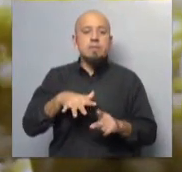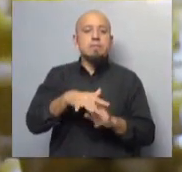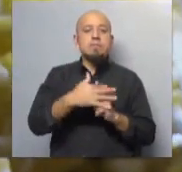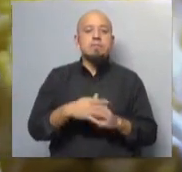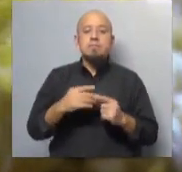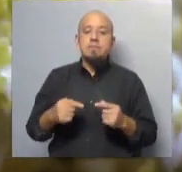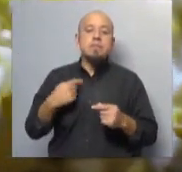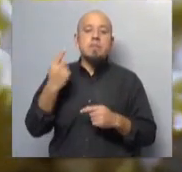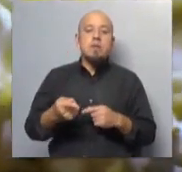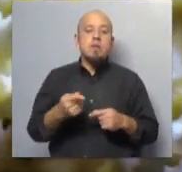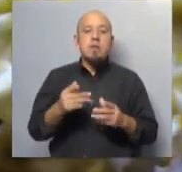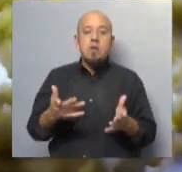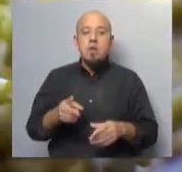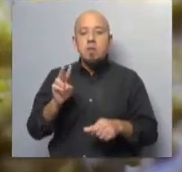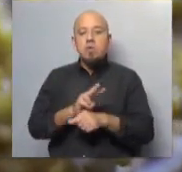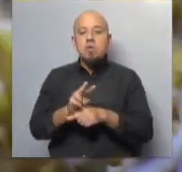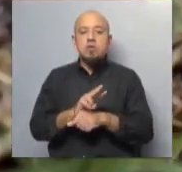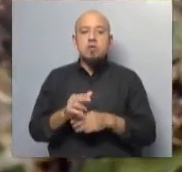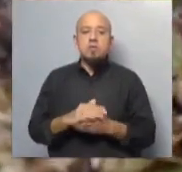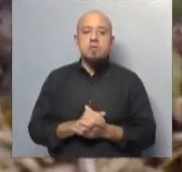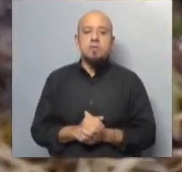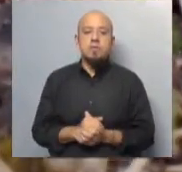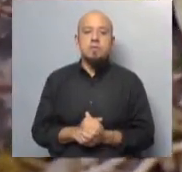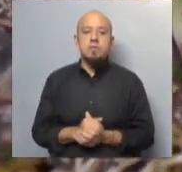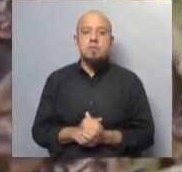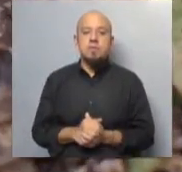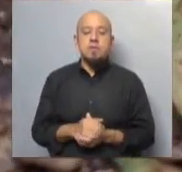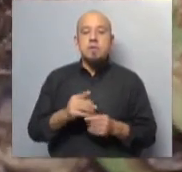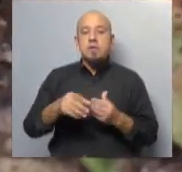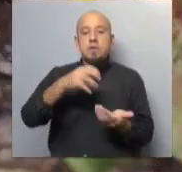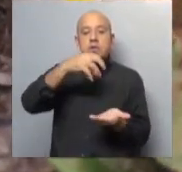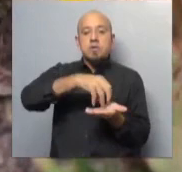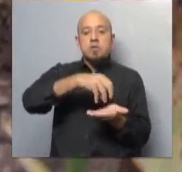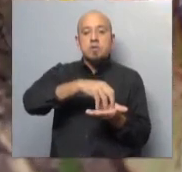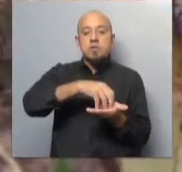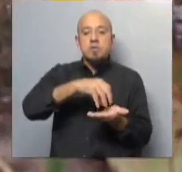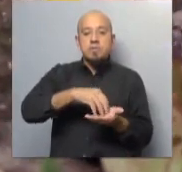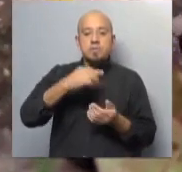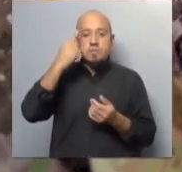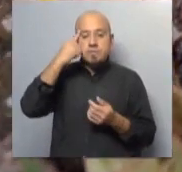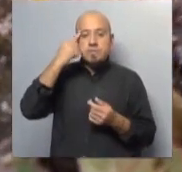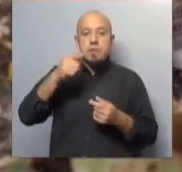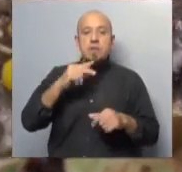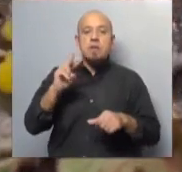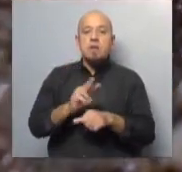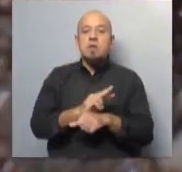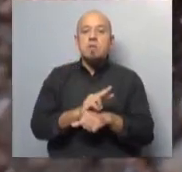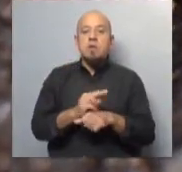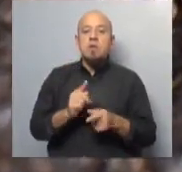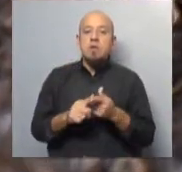paso siguiente es la valoración y la protección. Con los hongos, cuando uno piensa en proteger una especie